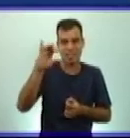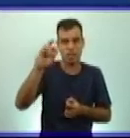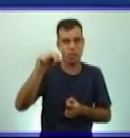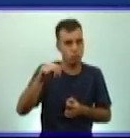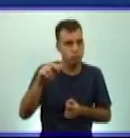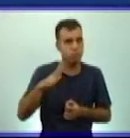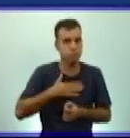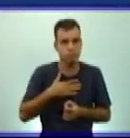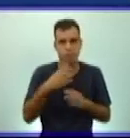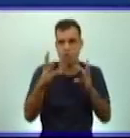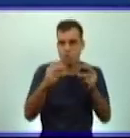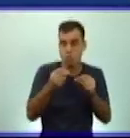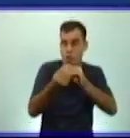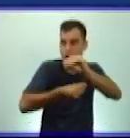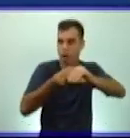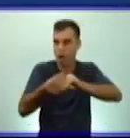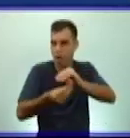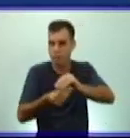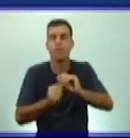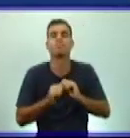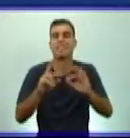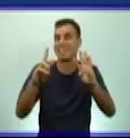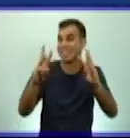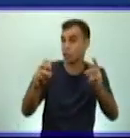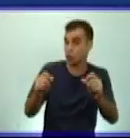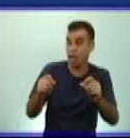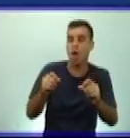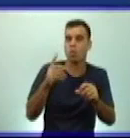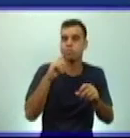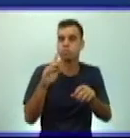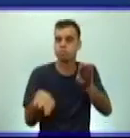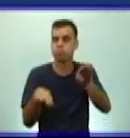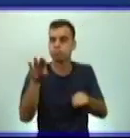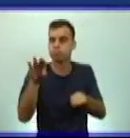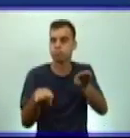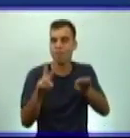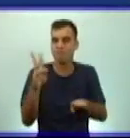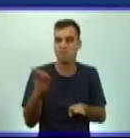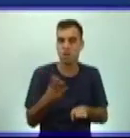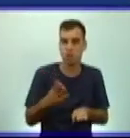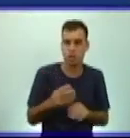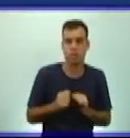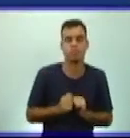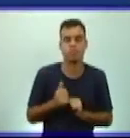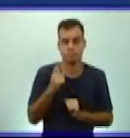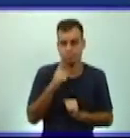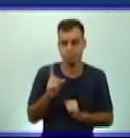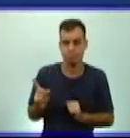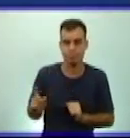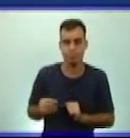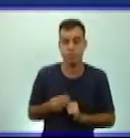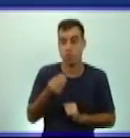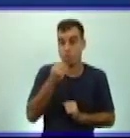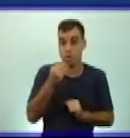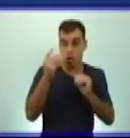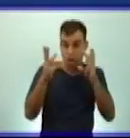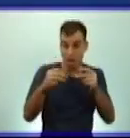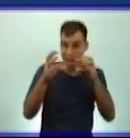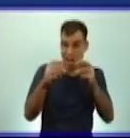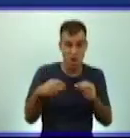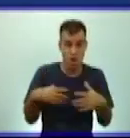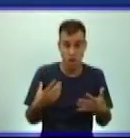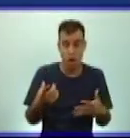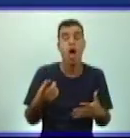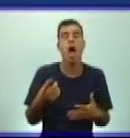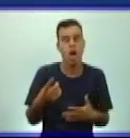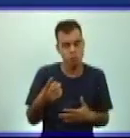angular. O sea, es el resultado de la variación de la velocidad angular entre el intervalo de tiempo. Para calcular esta aceleración utilizamos la